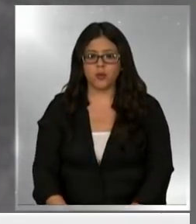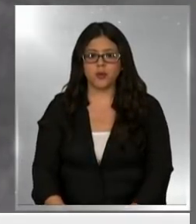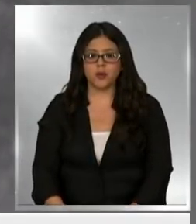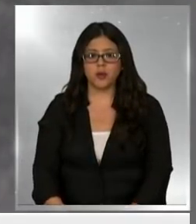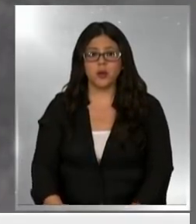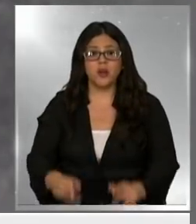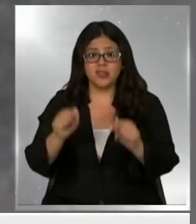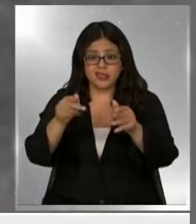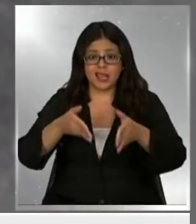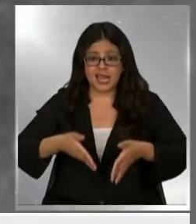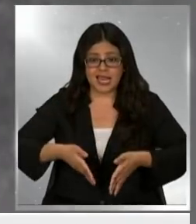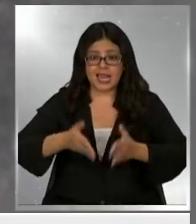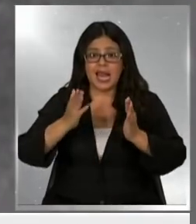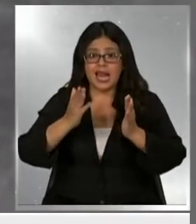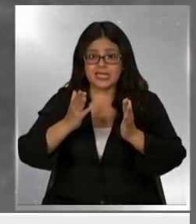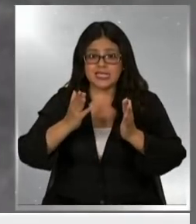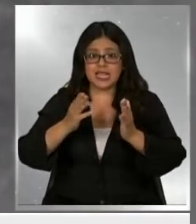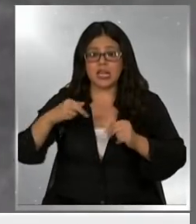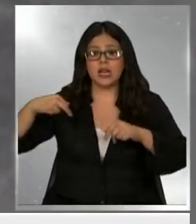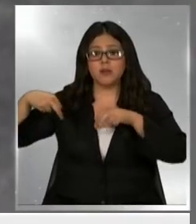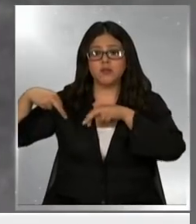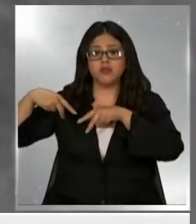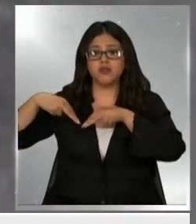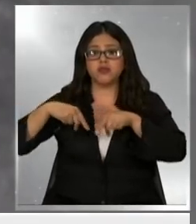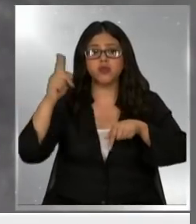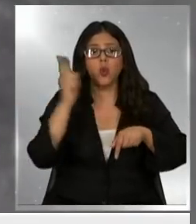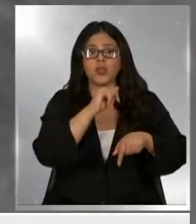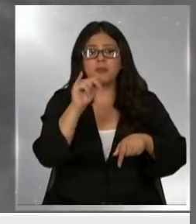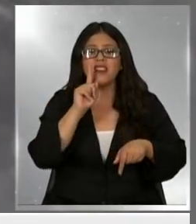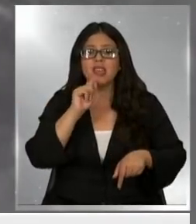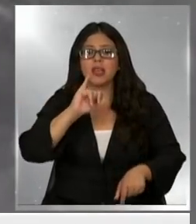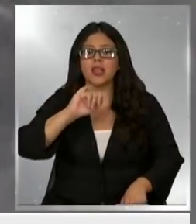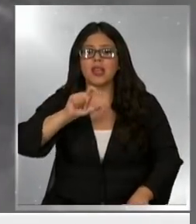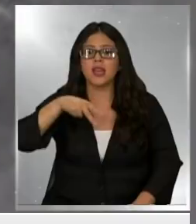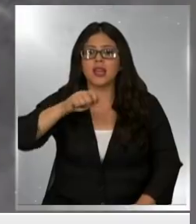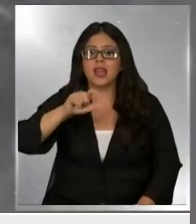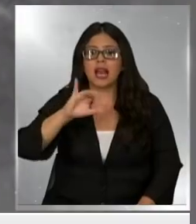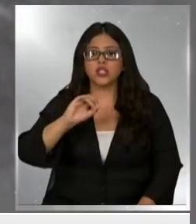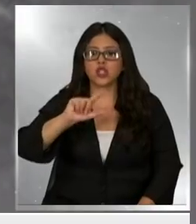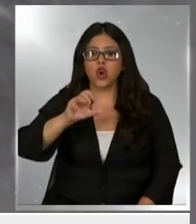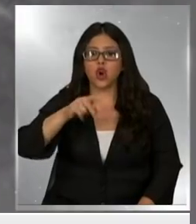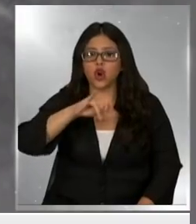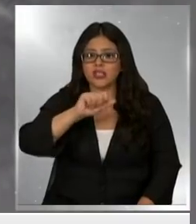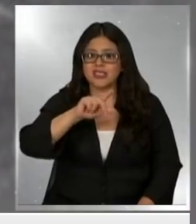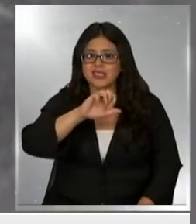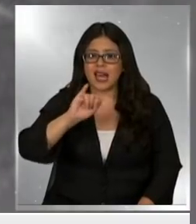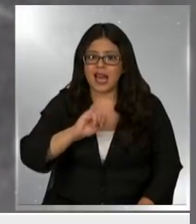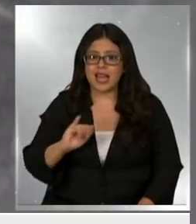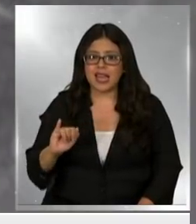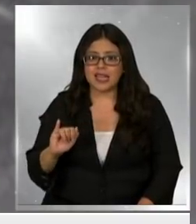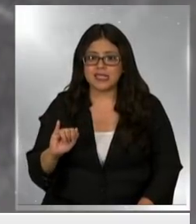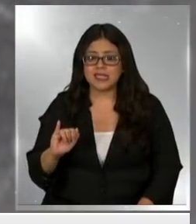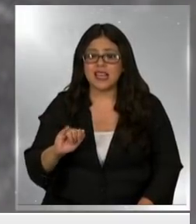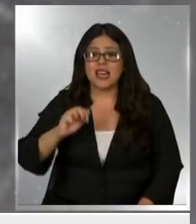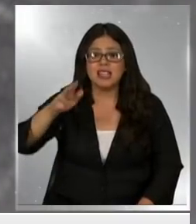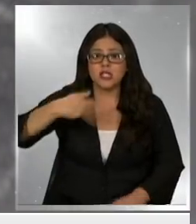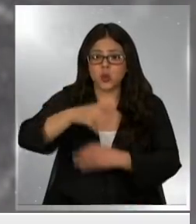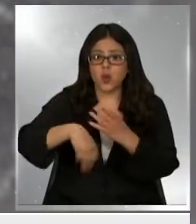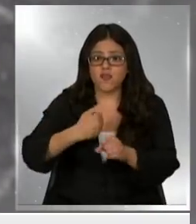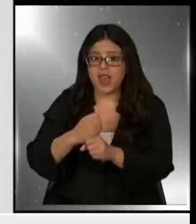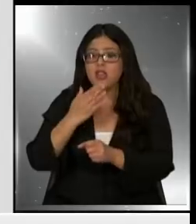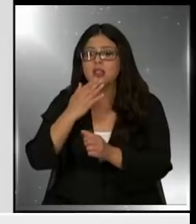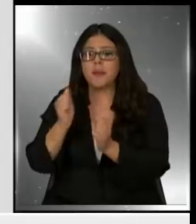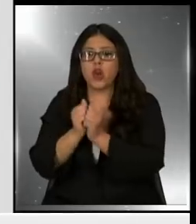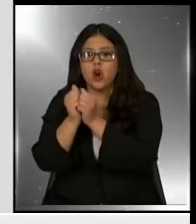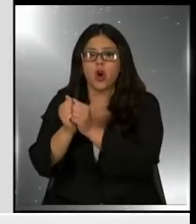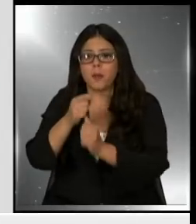Por esta calle de Quinta Normal camina por última vez Ignacio González, de 19 años, junto a Fabricio, su compañero de trabajo.